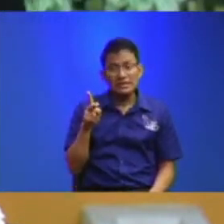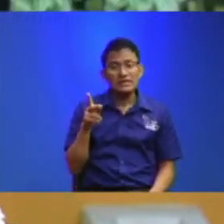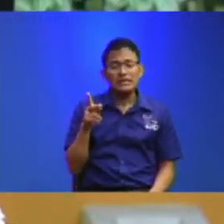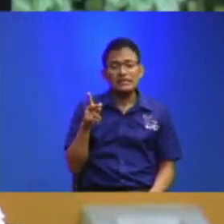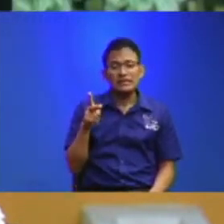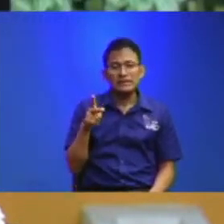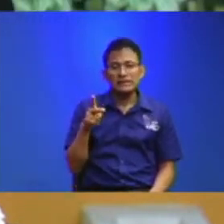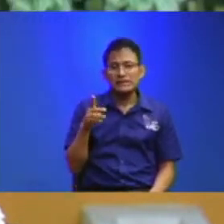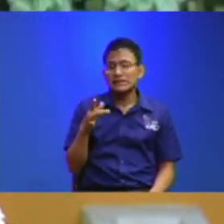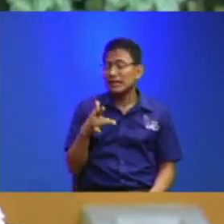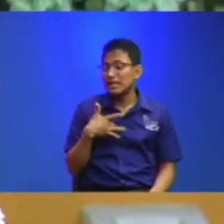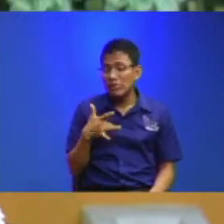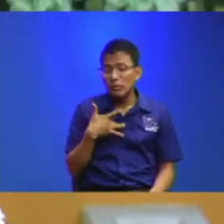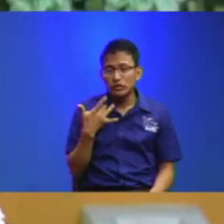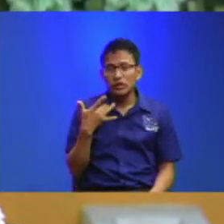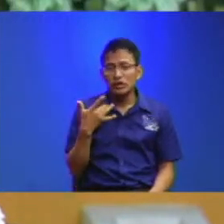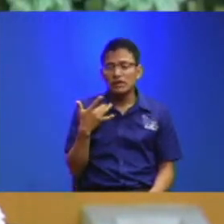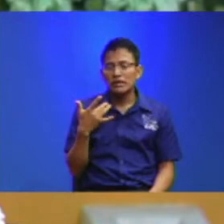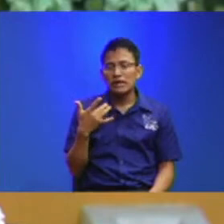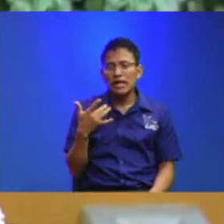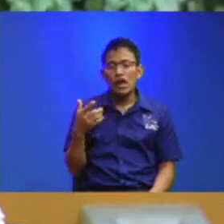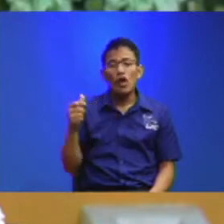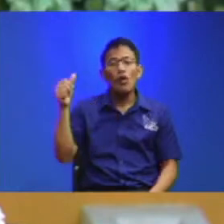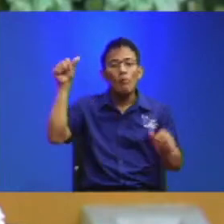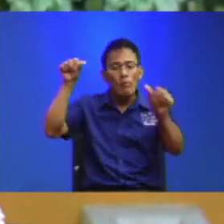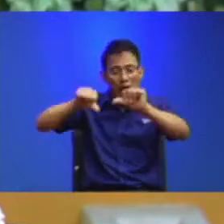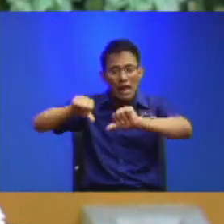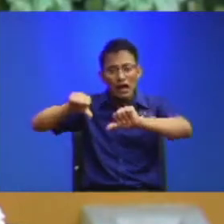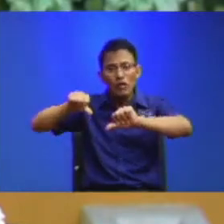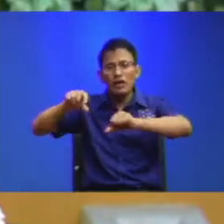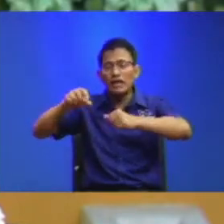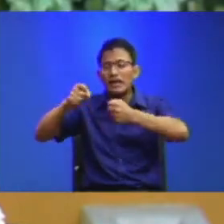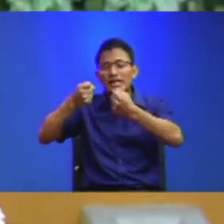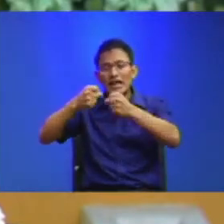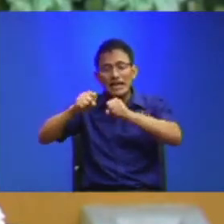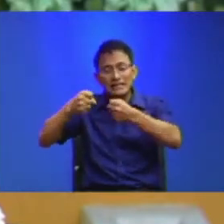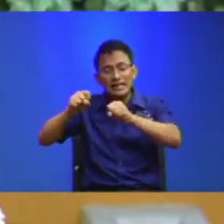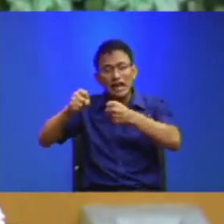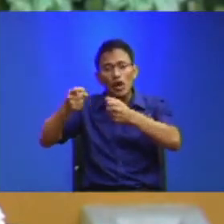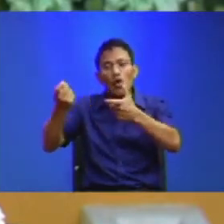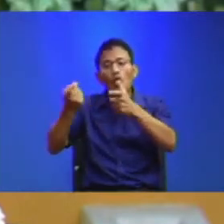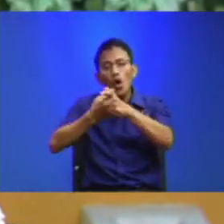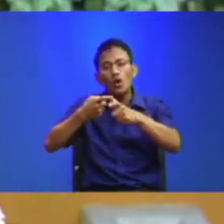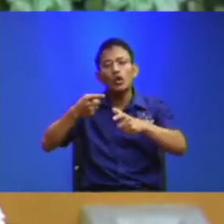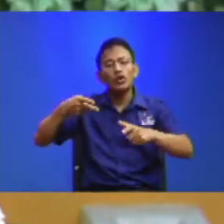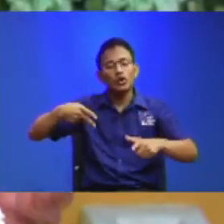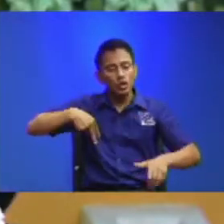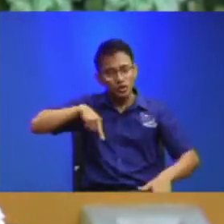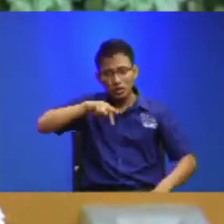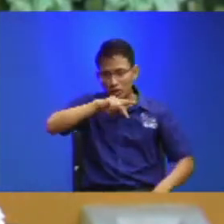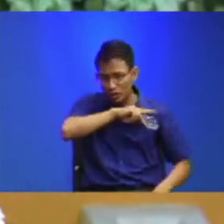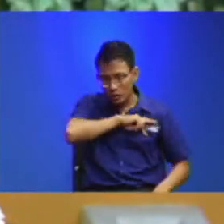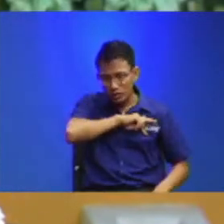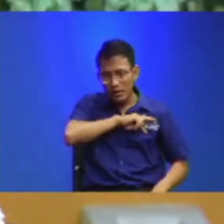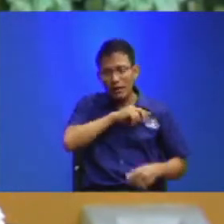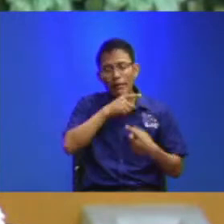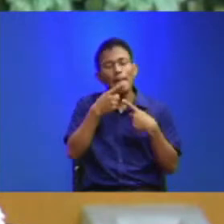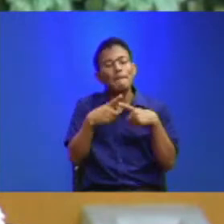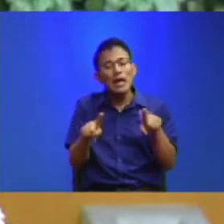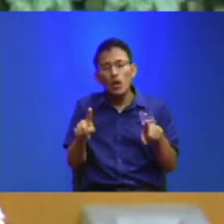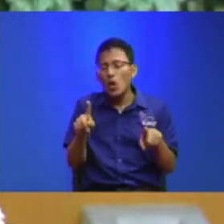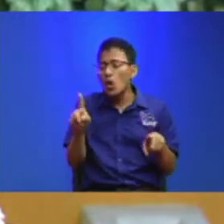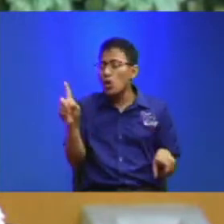el punto para limpiar el camino no es reconocer el mal que otros hicieron. Porque estamos limpiando nuestro